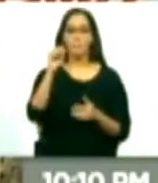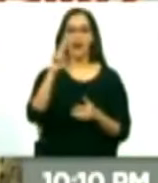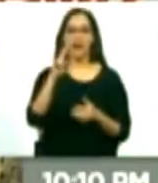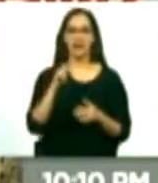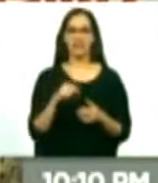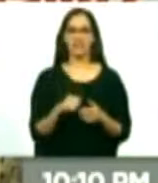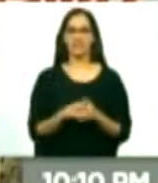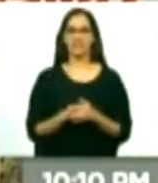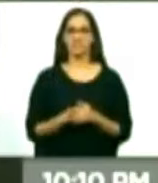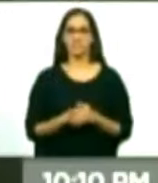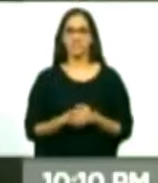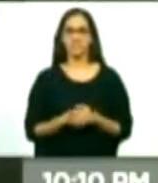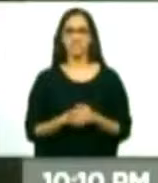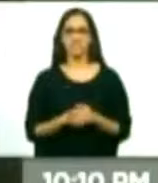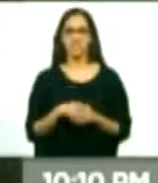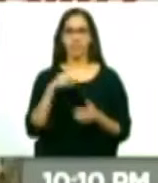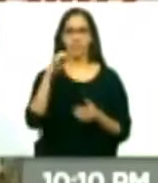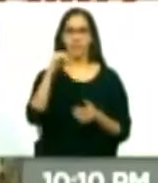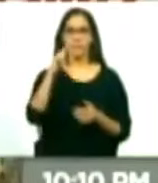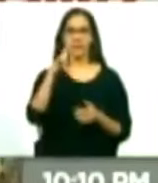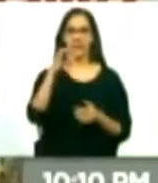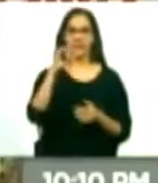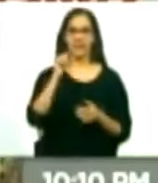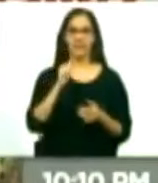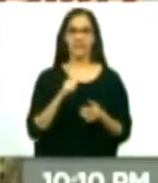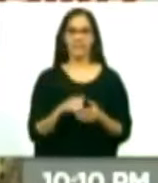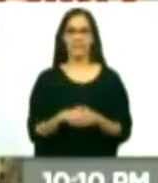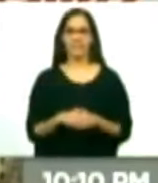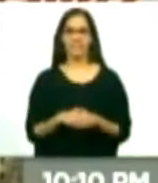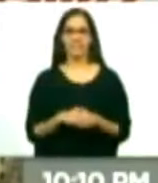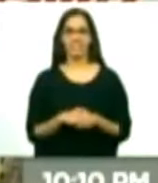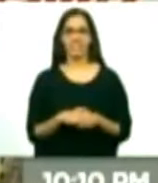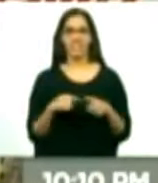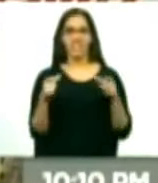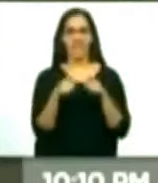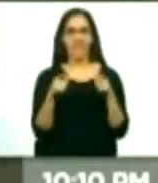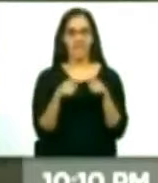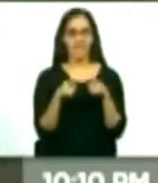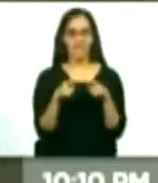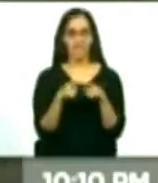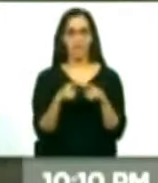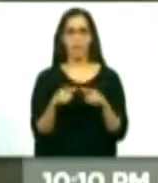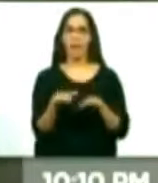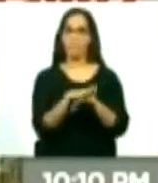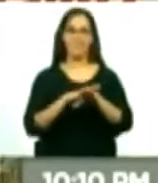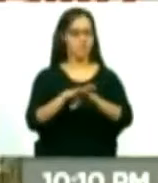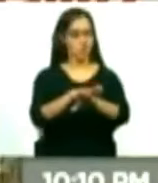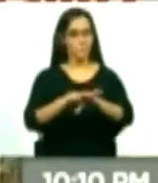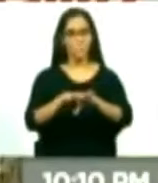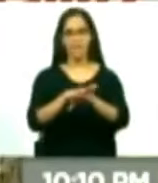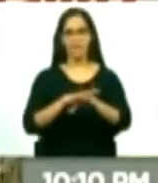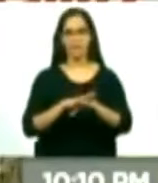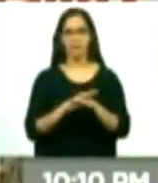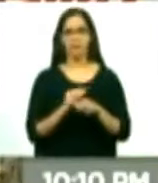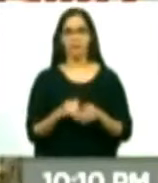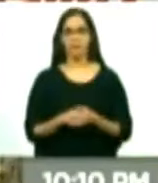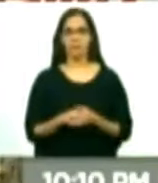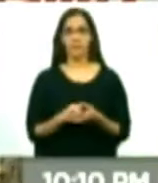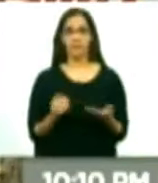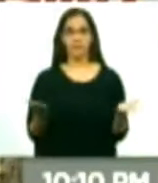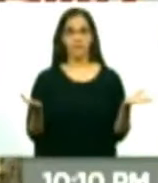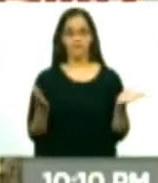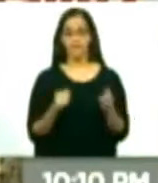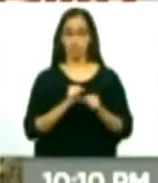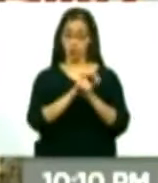Omar. María Gabriela Villarruel es el equipo, la dupla de... Perdón. Que eso es del